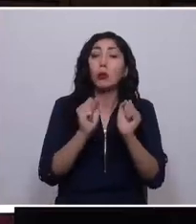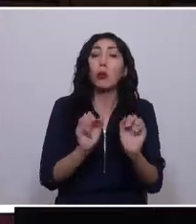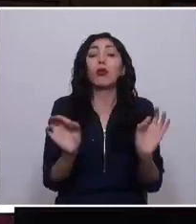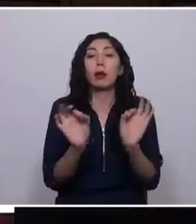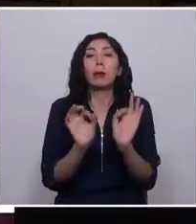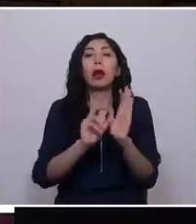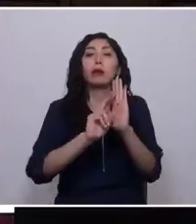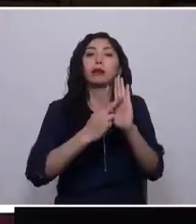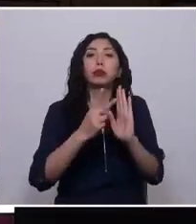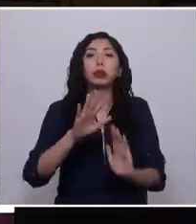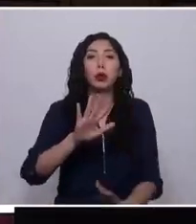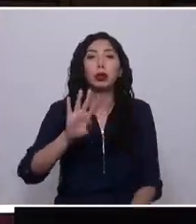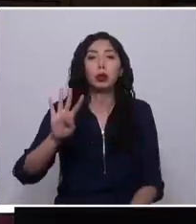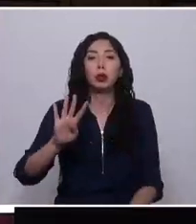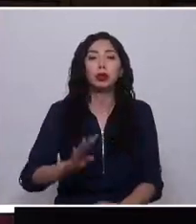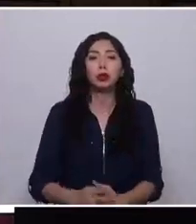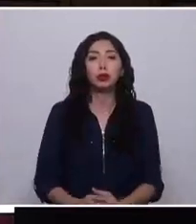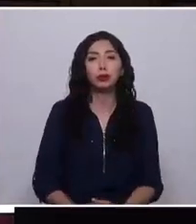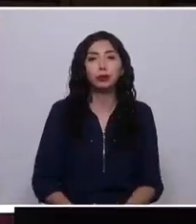indicación 54.